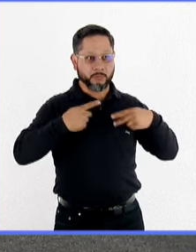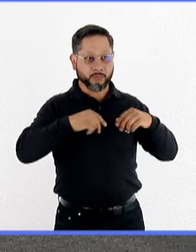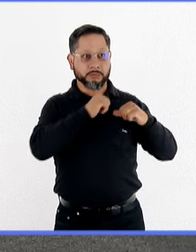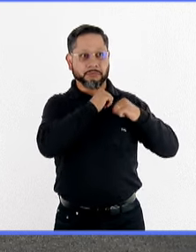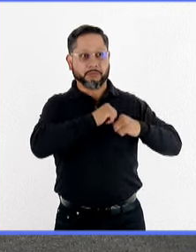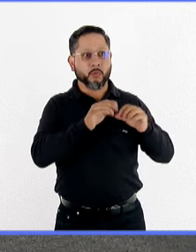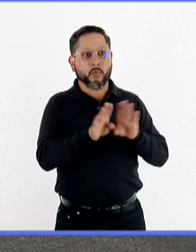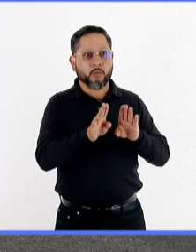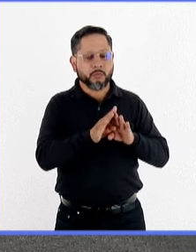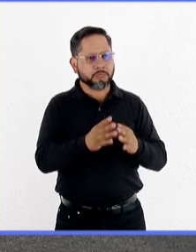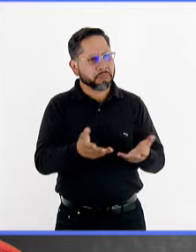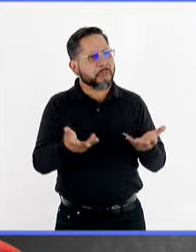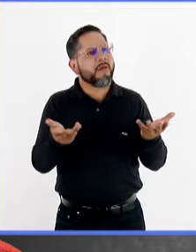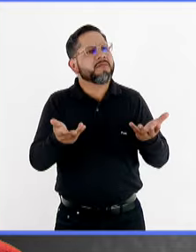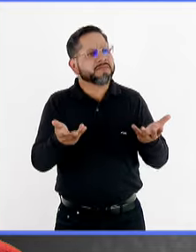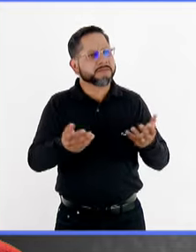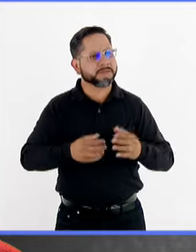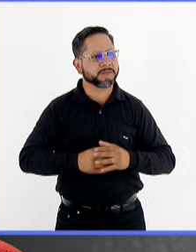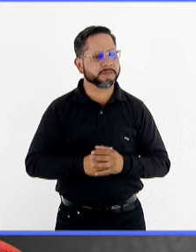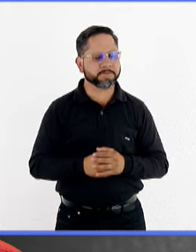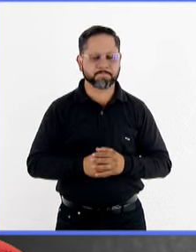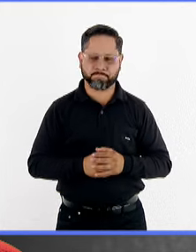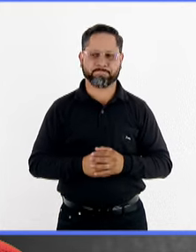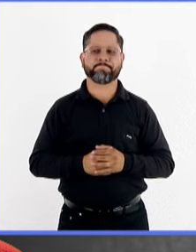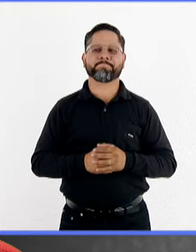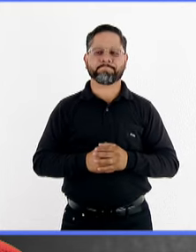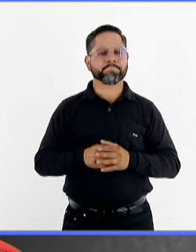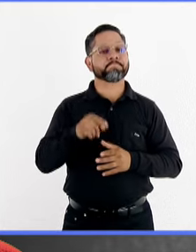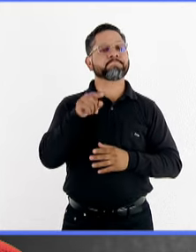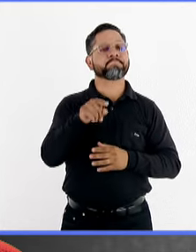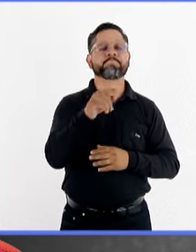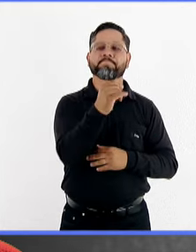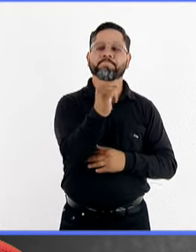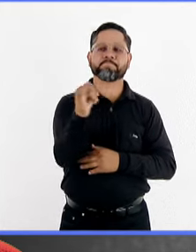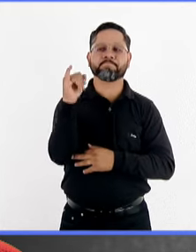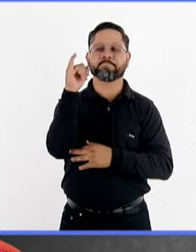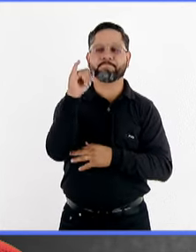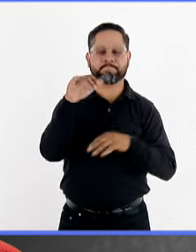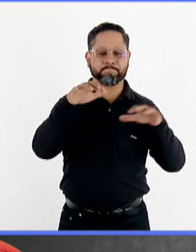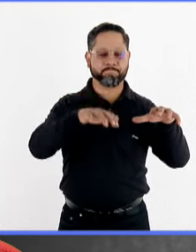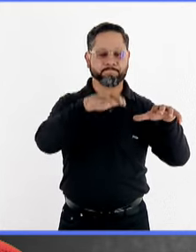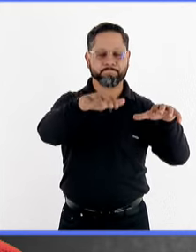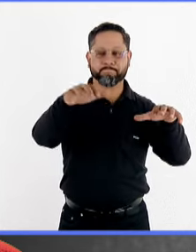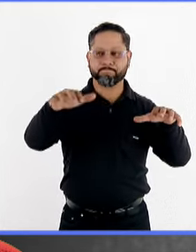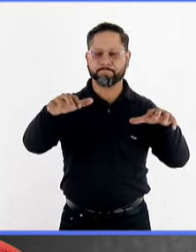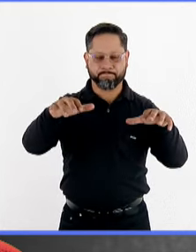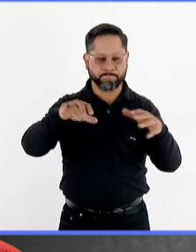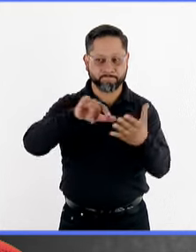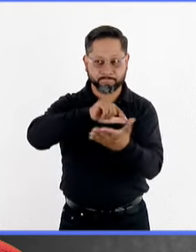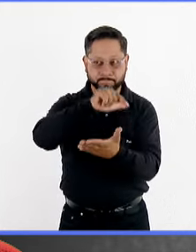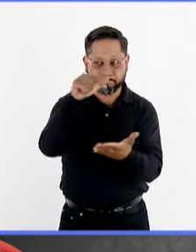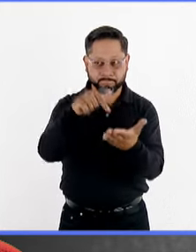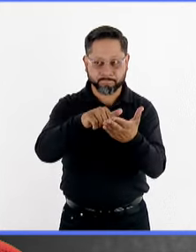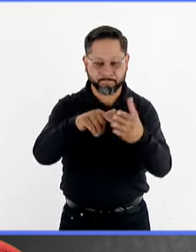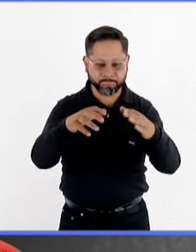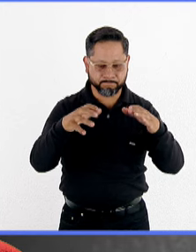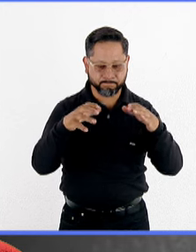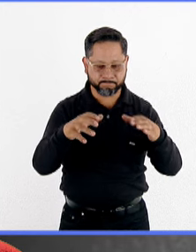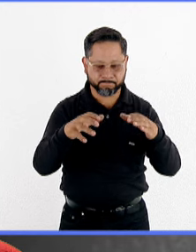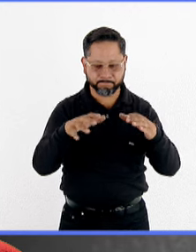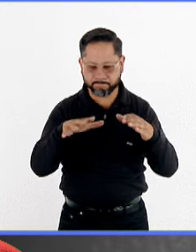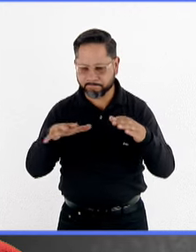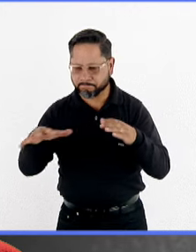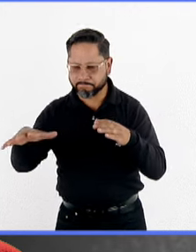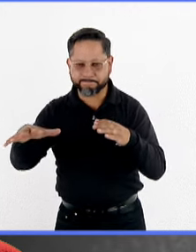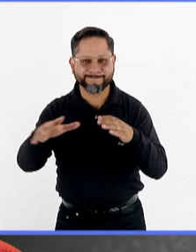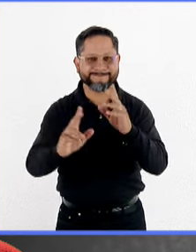este espacio? Nuestro jardín botánico también tiene una ala de investigación alrededor de las